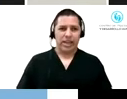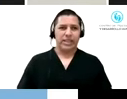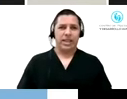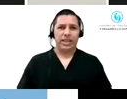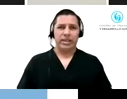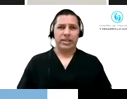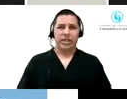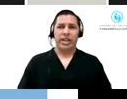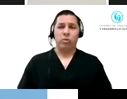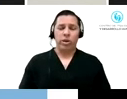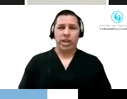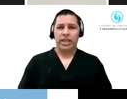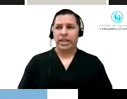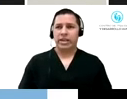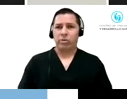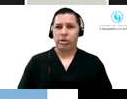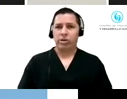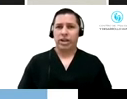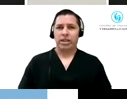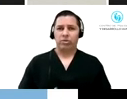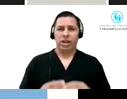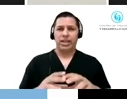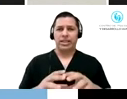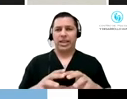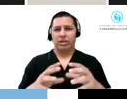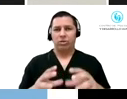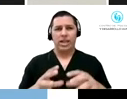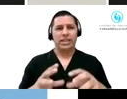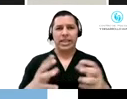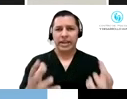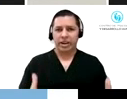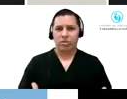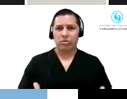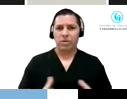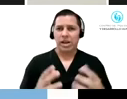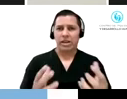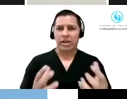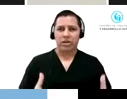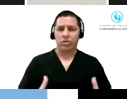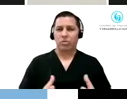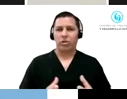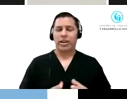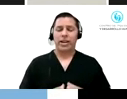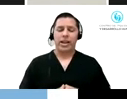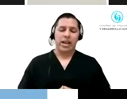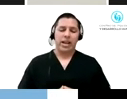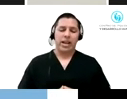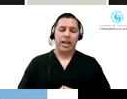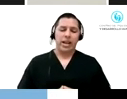indígena le hace a la tierra, ¿verdad? El cuidado de la tierra, el cuidado de la naturaleza y tierra como una madre, como una